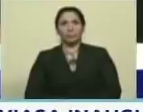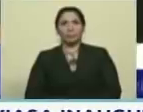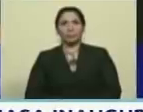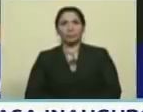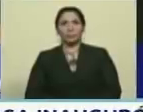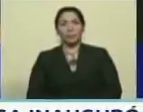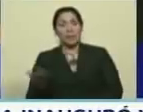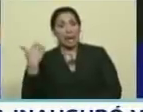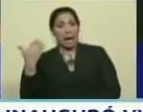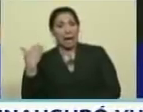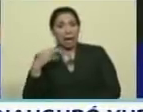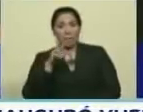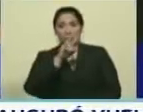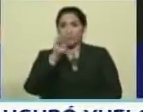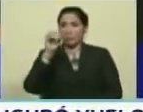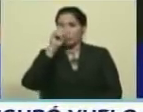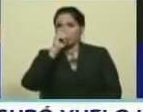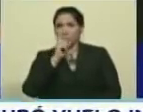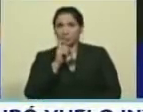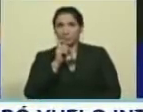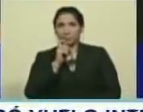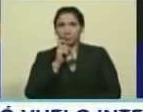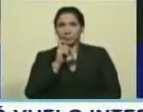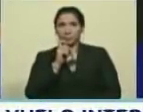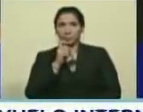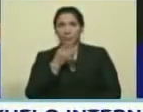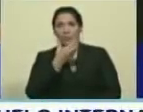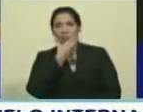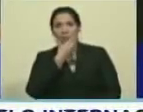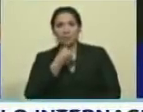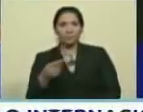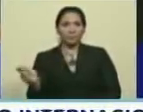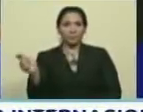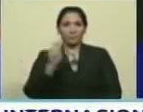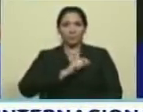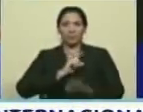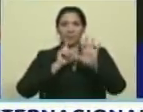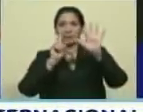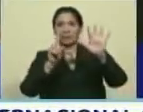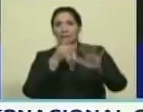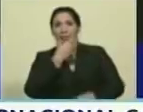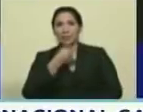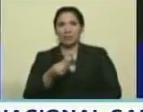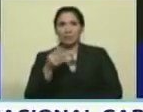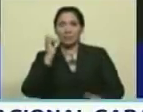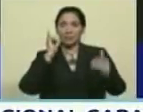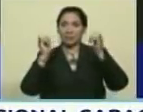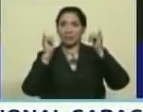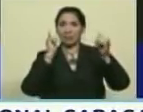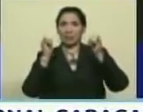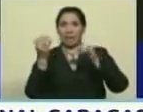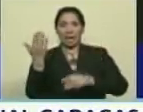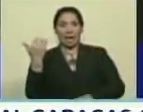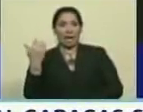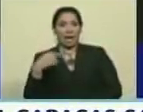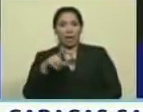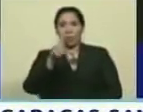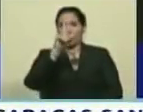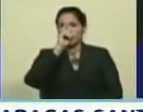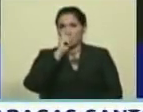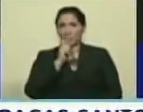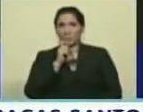hace 20 años, en el mes de diciembre, el 6 de diciembre, estuvimos conmemorando ahora, hace una semana exactamente,